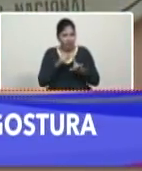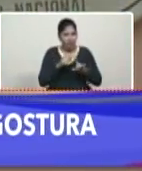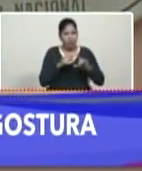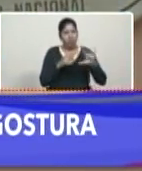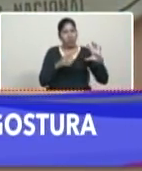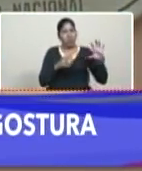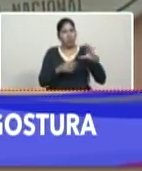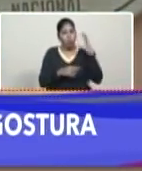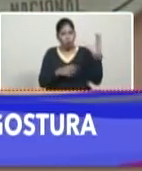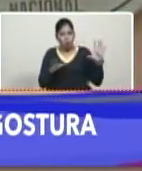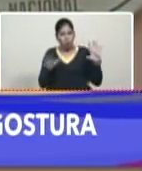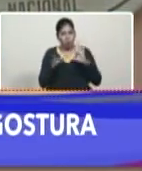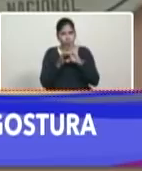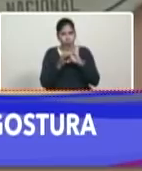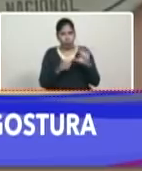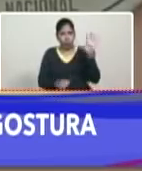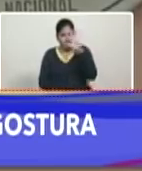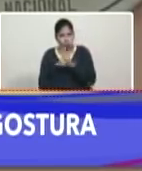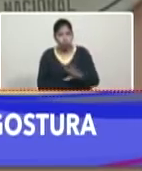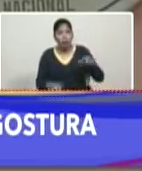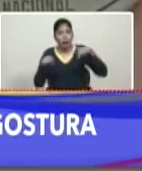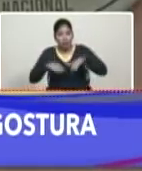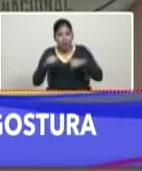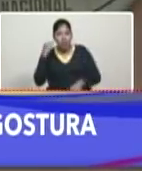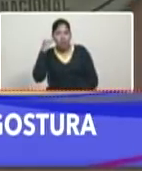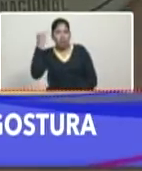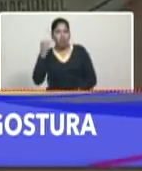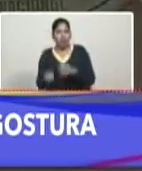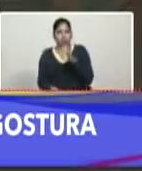Aquí en el Orinoco se fundó Colombia.